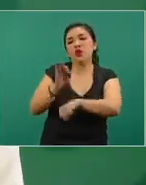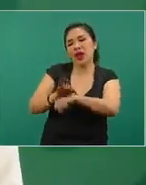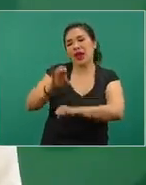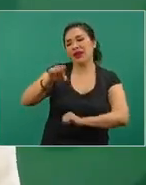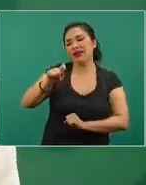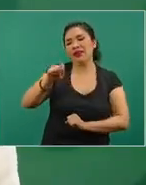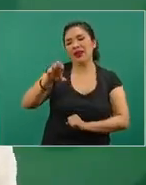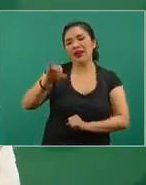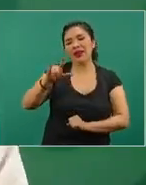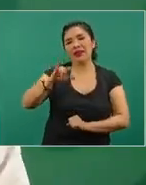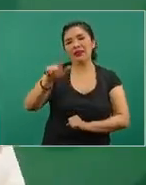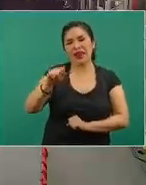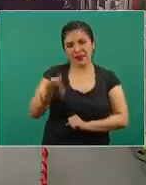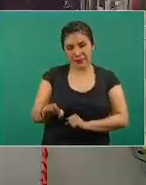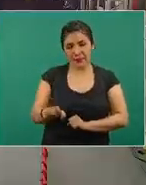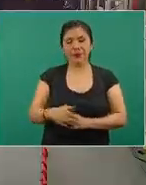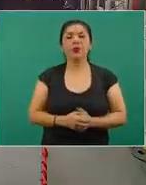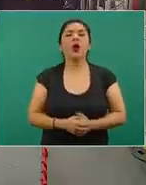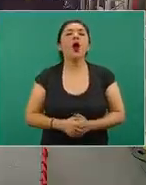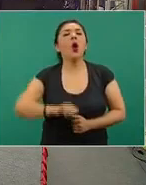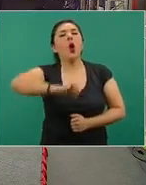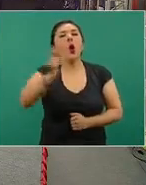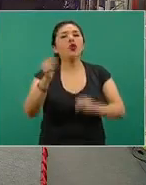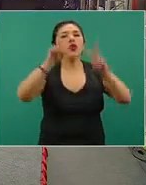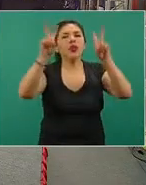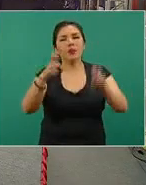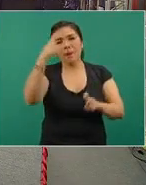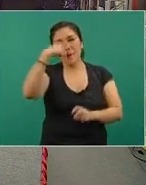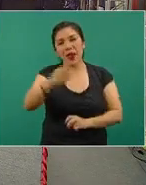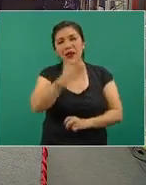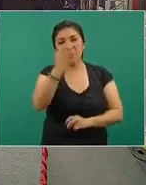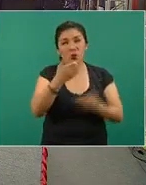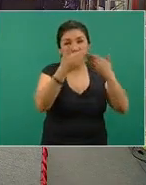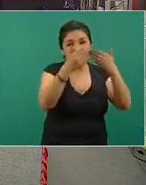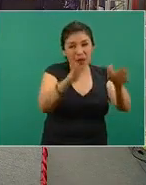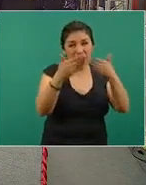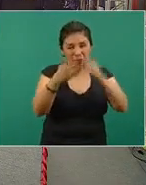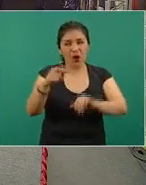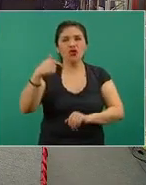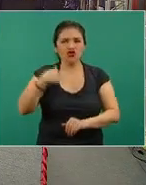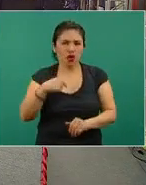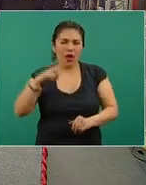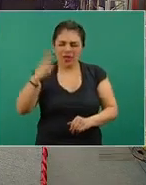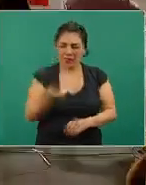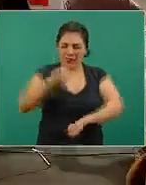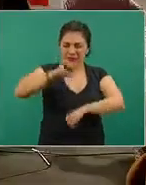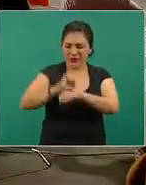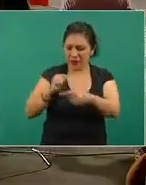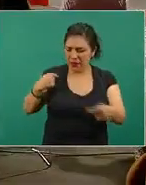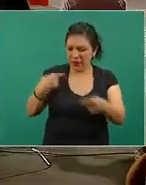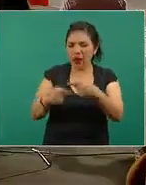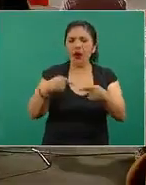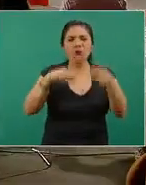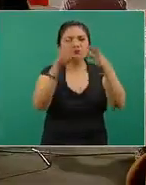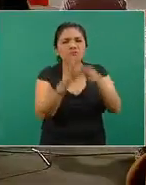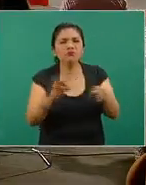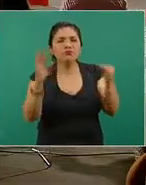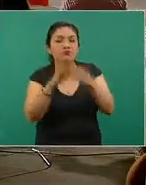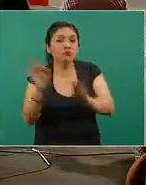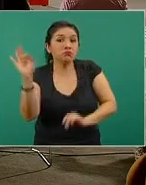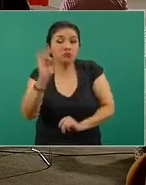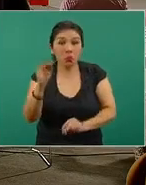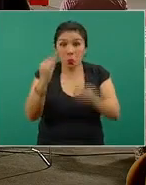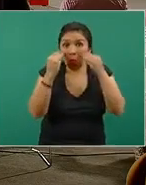del tema de reapertura escolar, comentábamos esta semana sobre un posible abordaje si se demuestra que